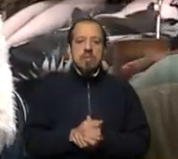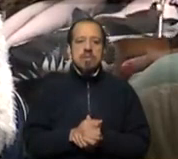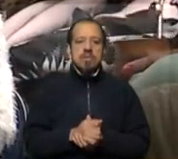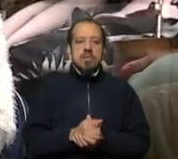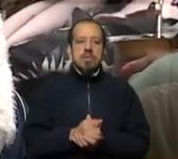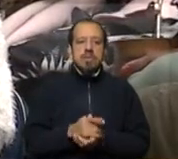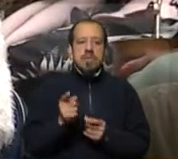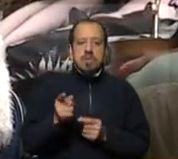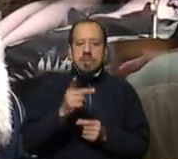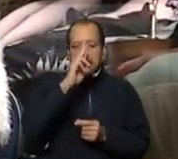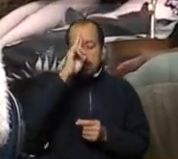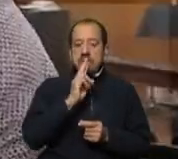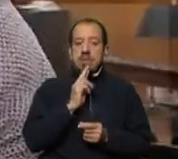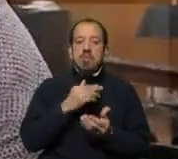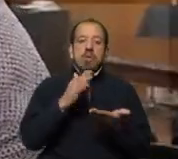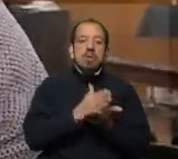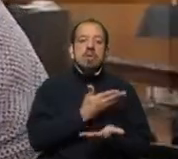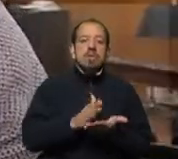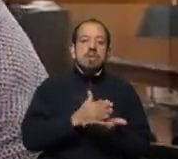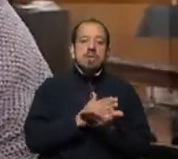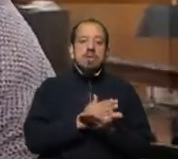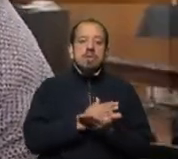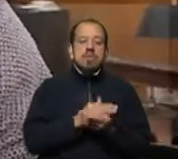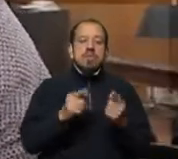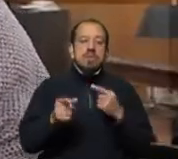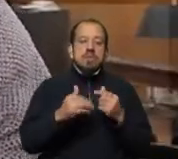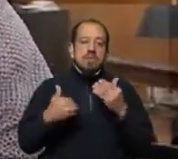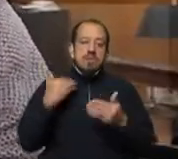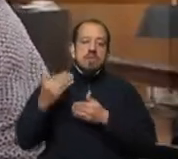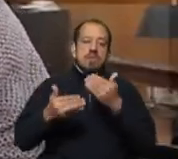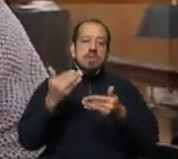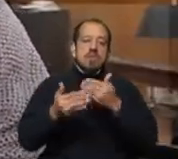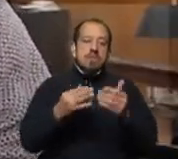la discriminación condicionan las trayectorias de vida, condicionan